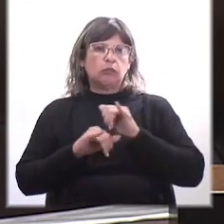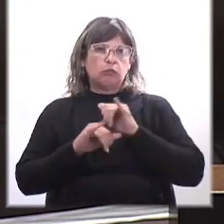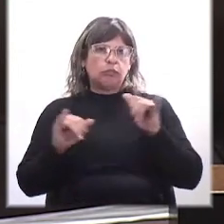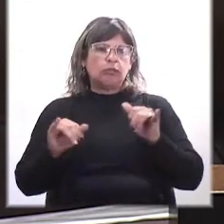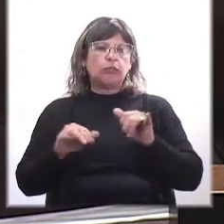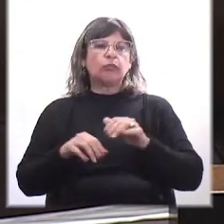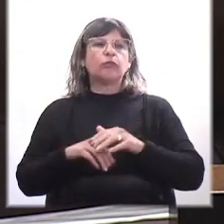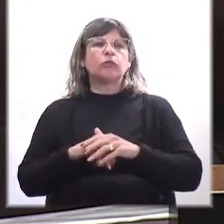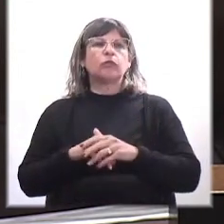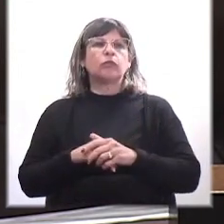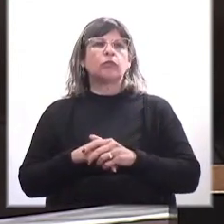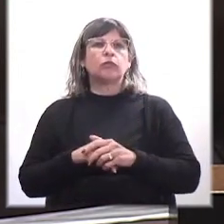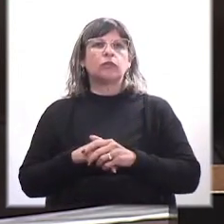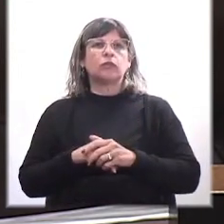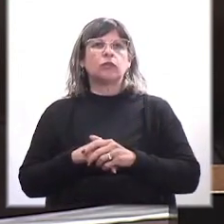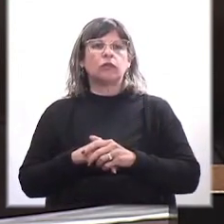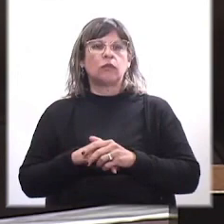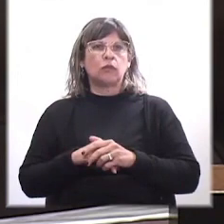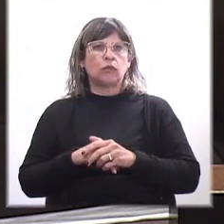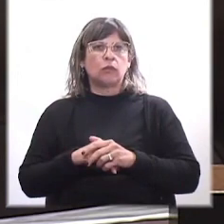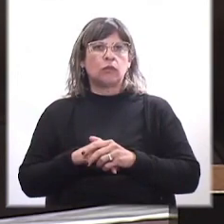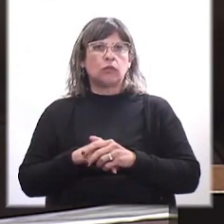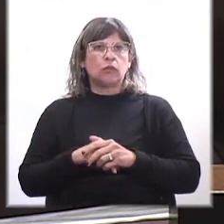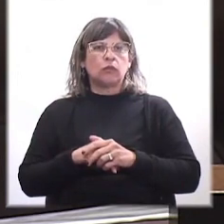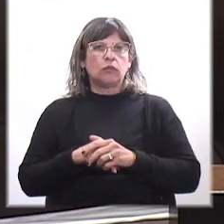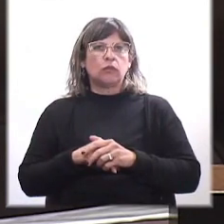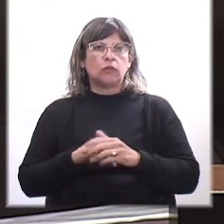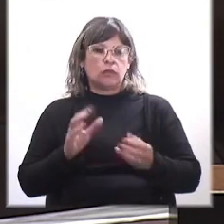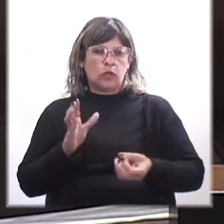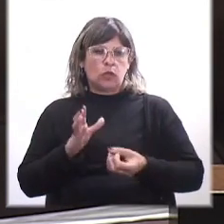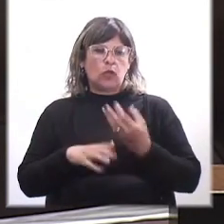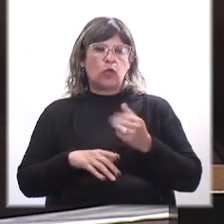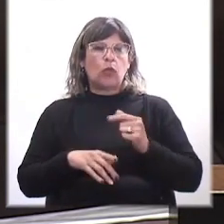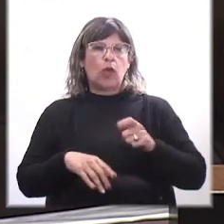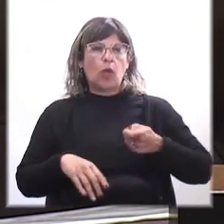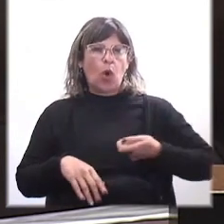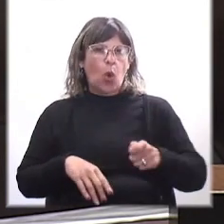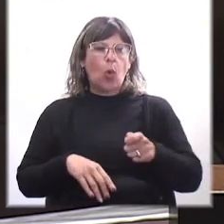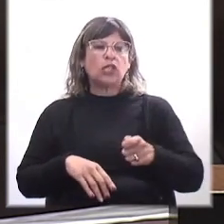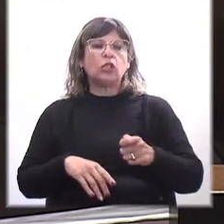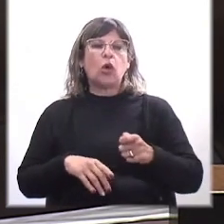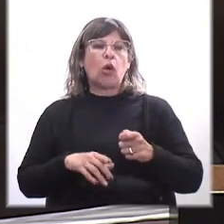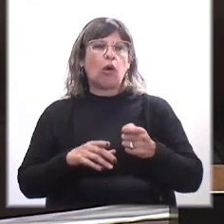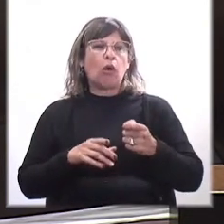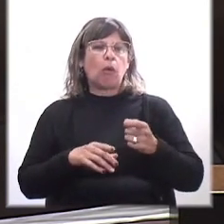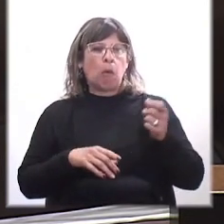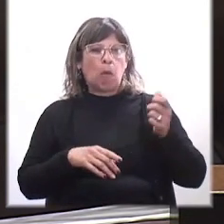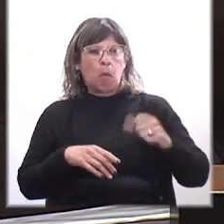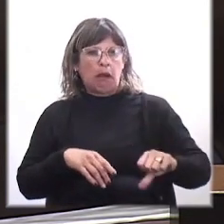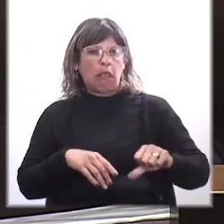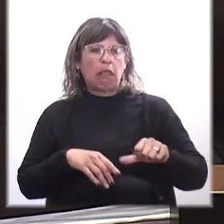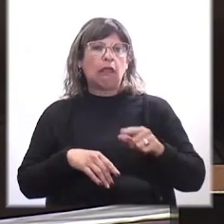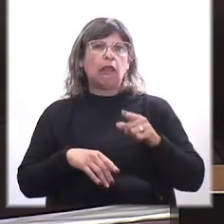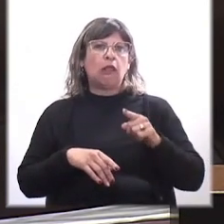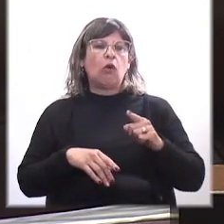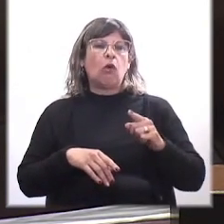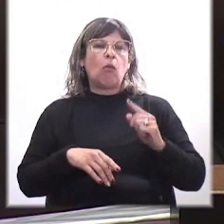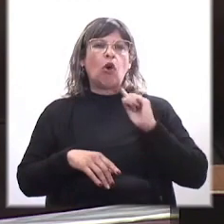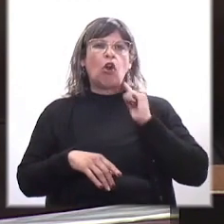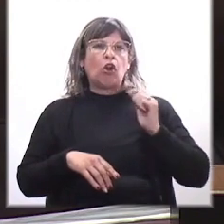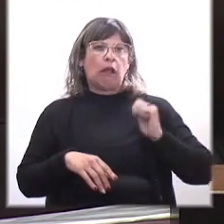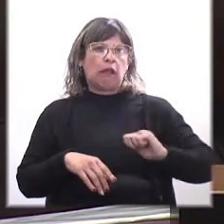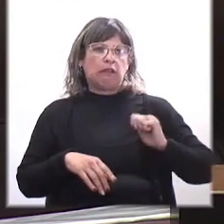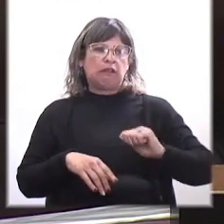anunciando un nuevo juicio perdido por parte de Gas Sayago